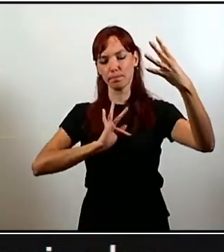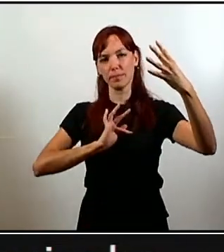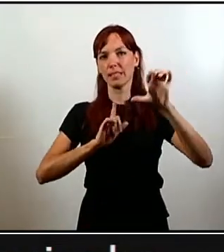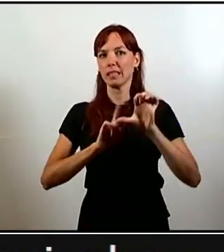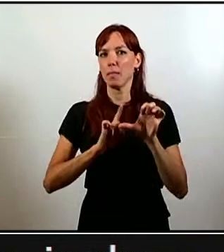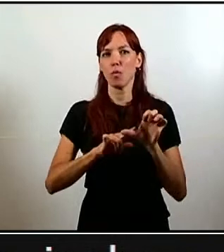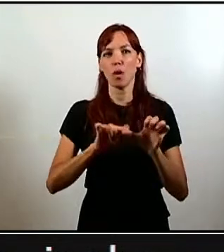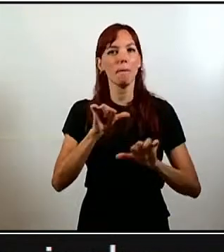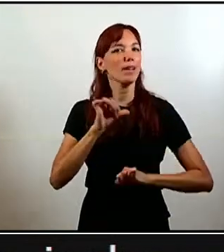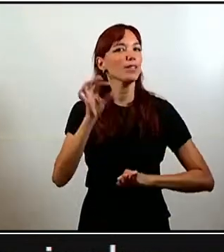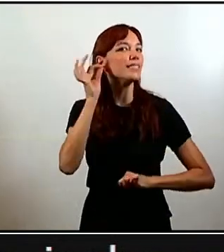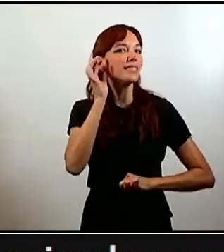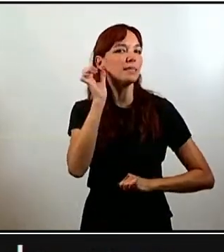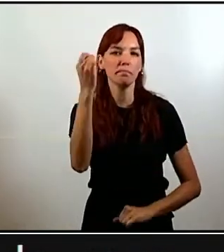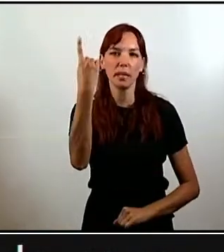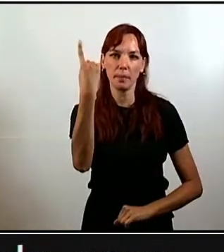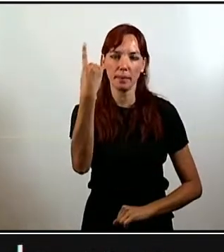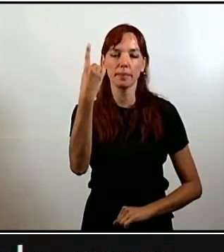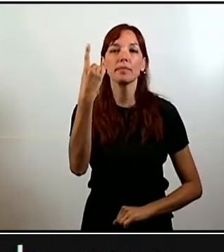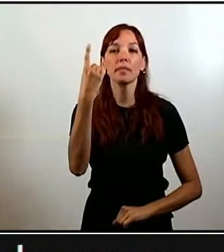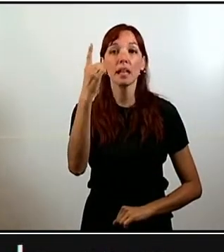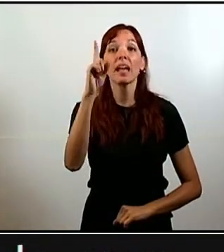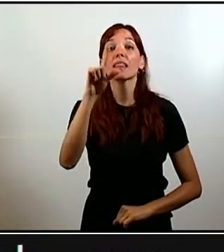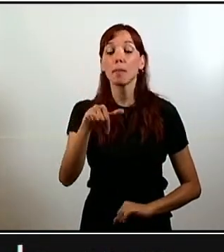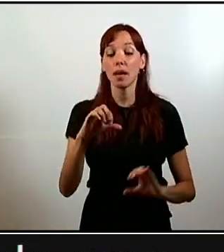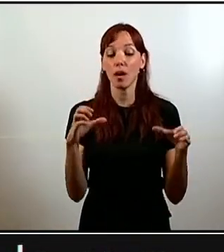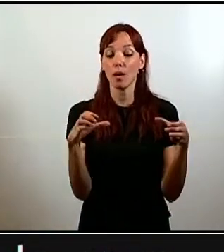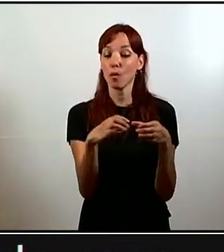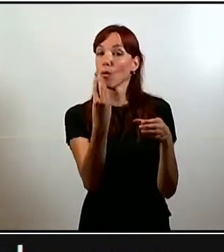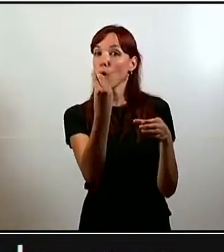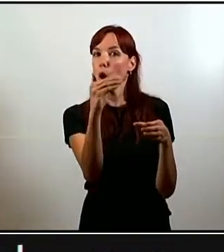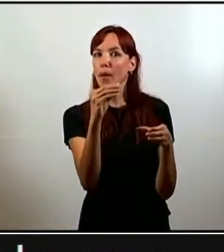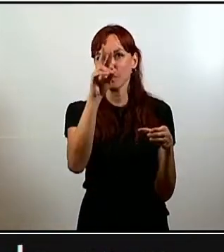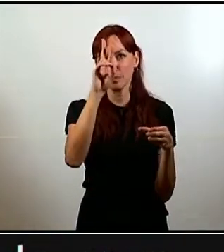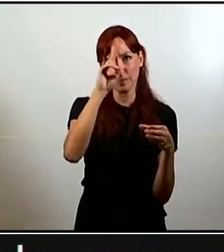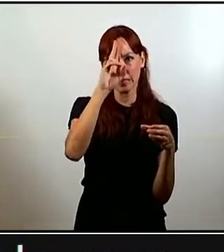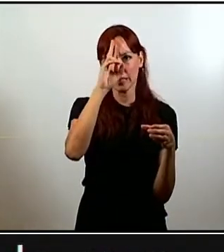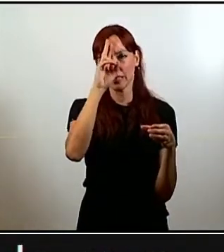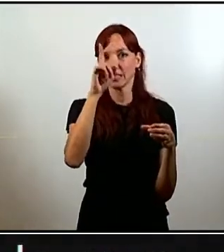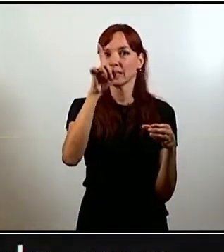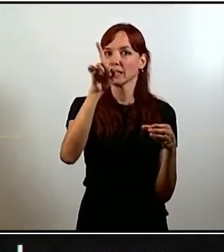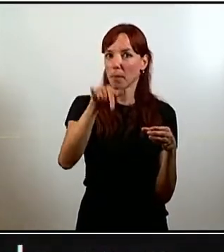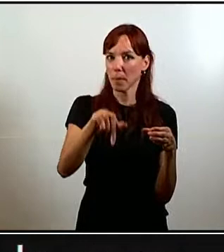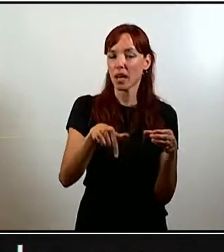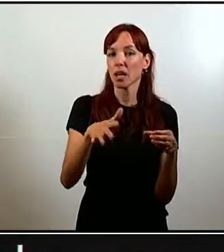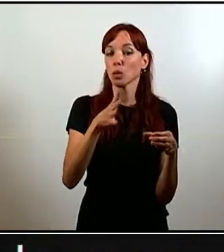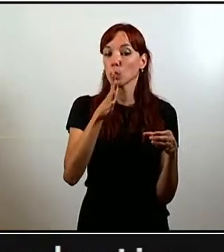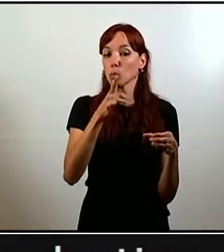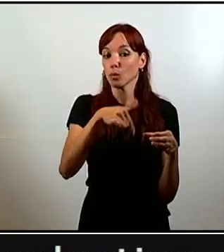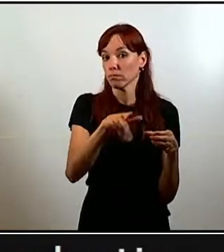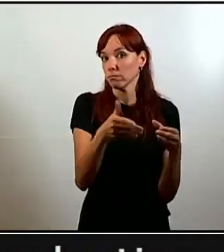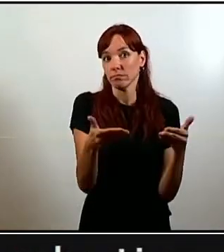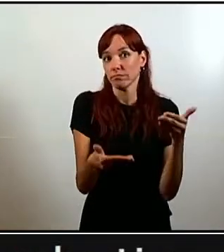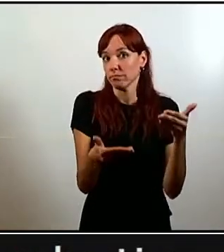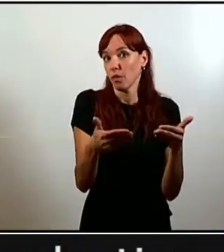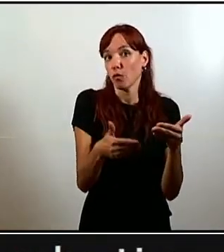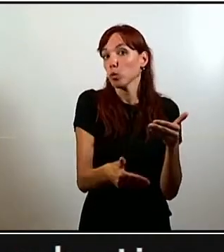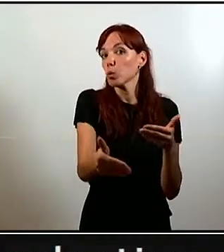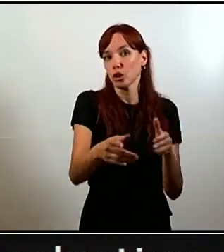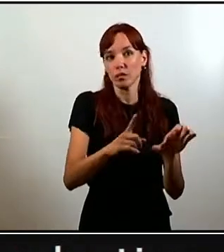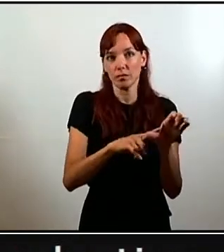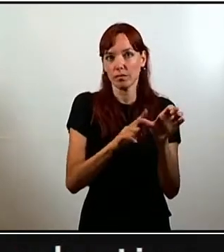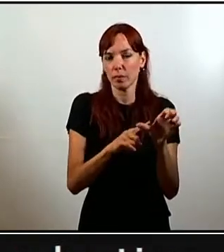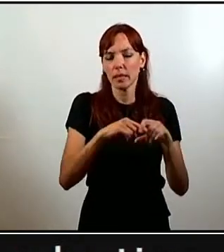paro femenino. Y en cuanto a los jóvenes, es otro colectivo que nos preocupa porque son el futuro de nuestra región, pero